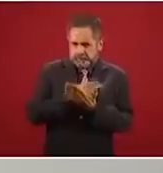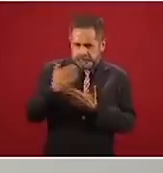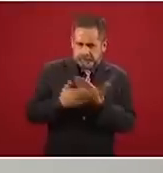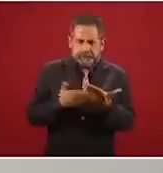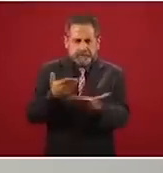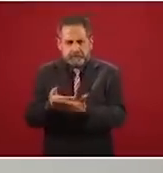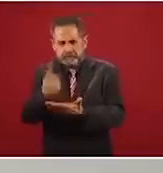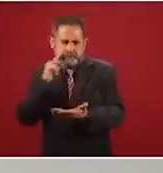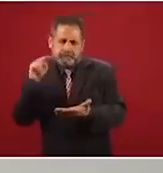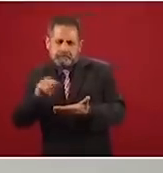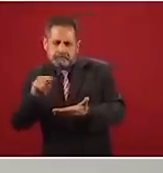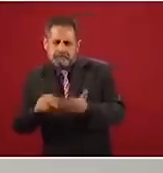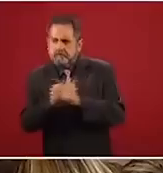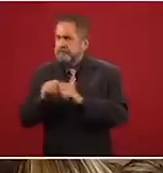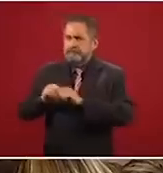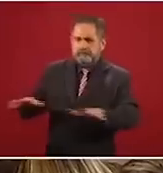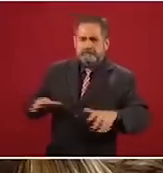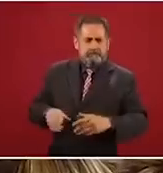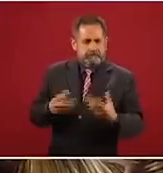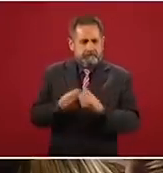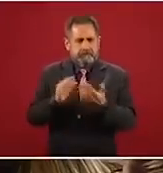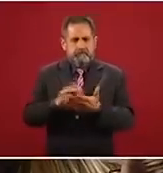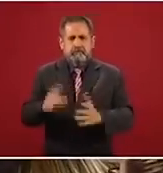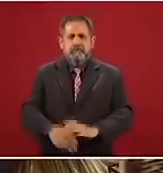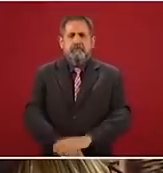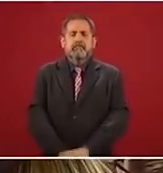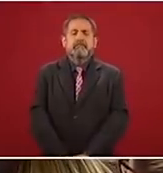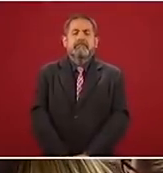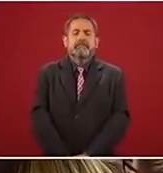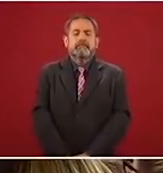seguimiento, para que usted la comparta. Muchas gracias.